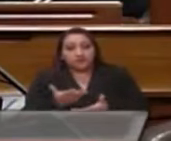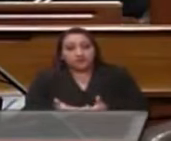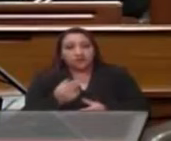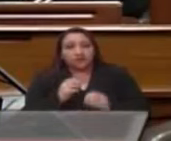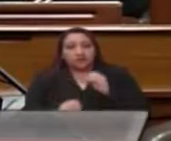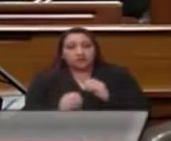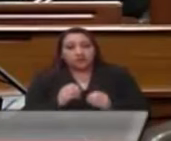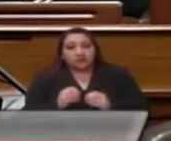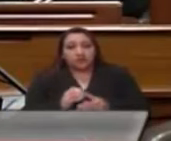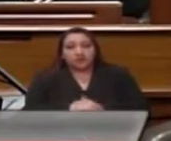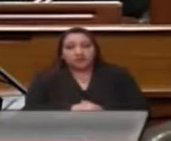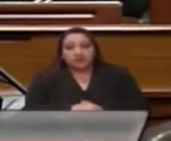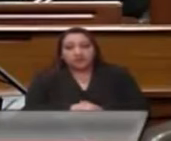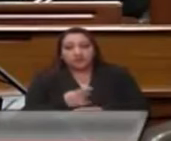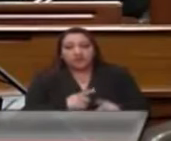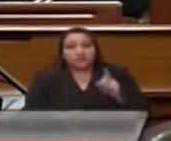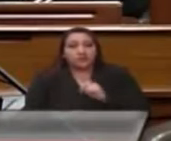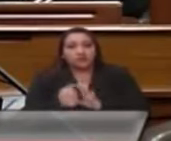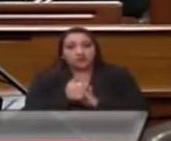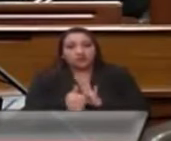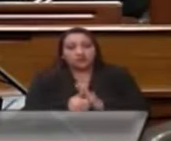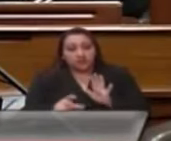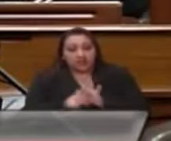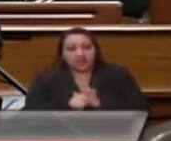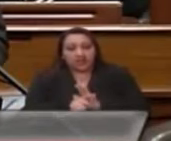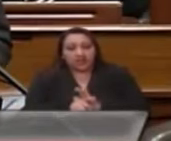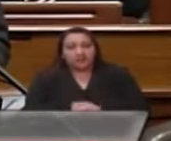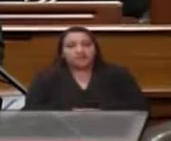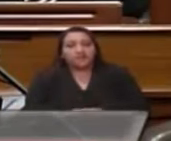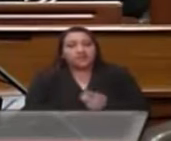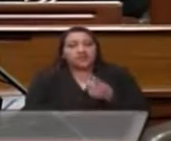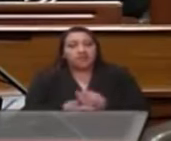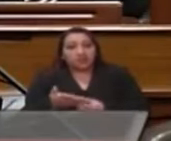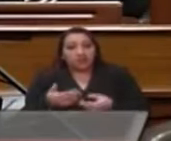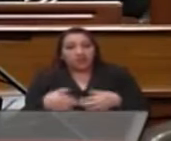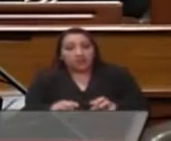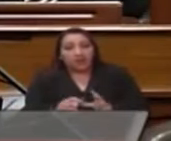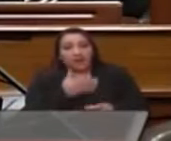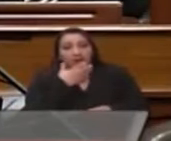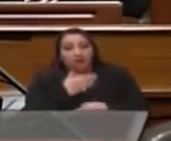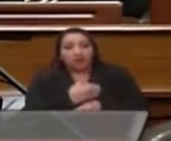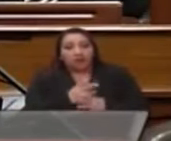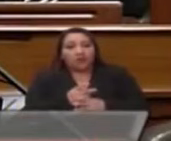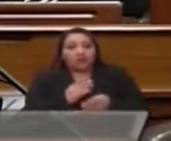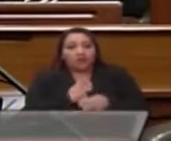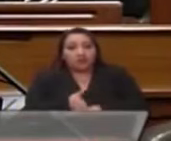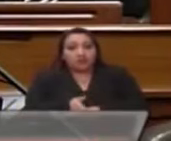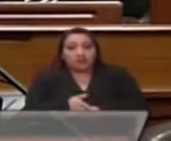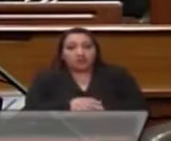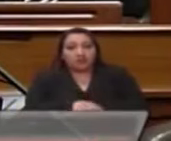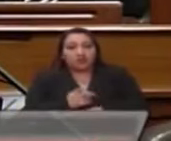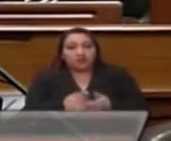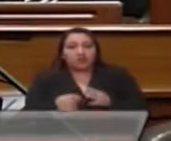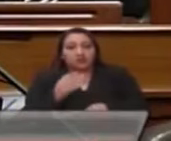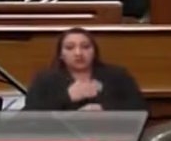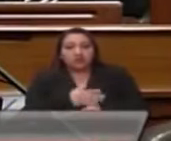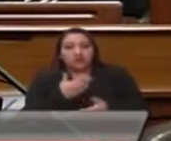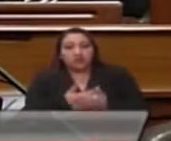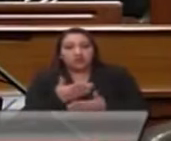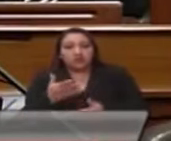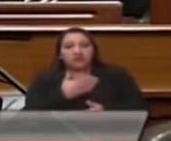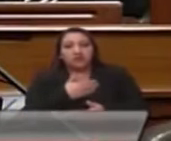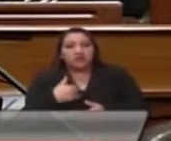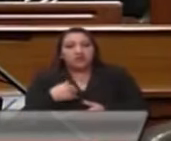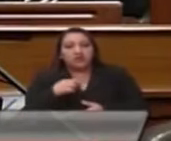de modificaciones a algunos artículos de la ley, que nos permita mejorar las condiciones de entrada, que fue la propuesta